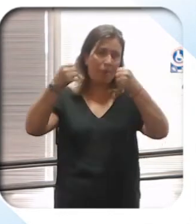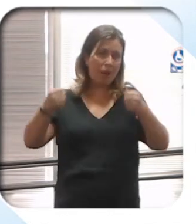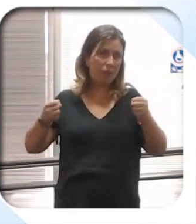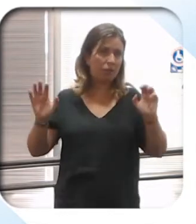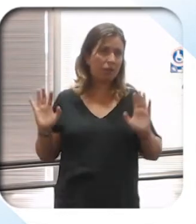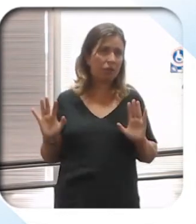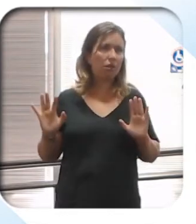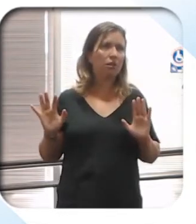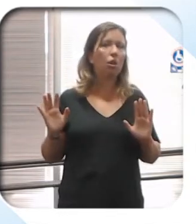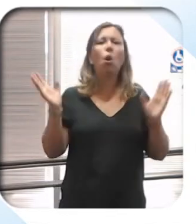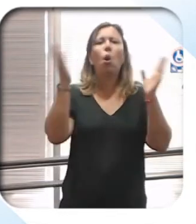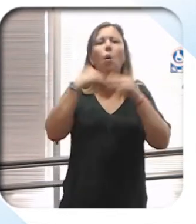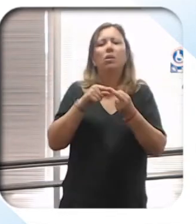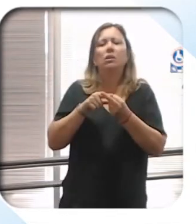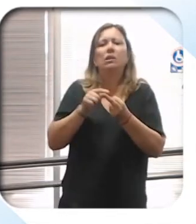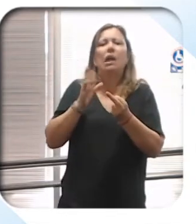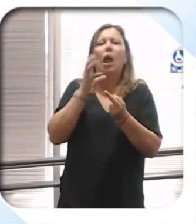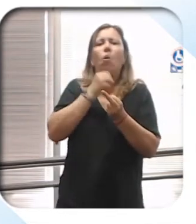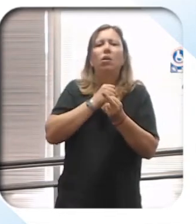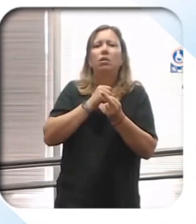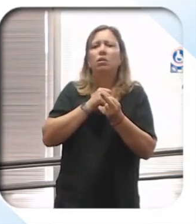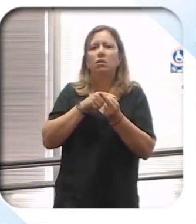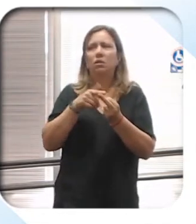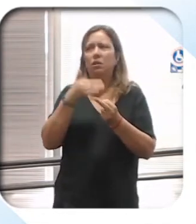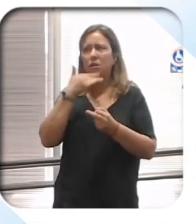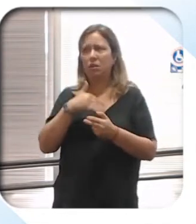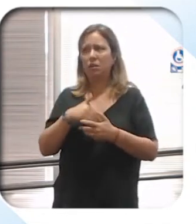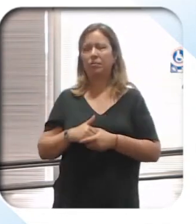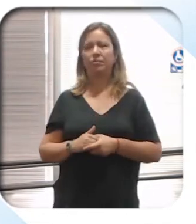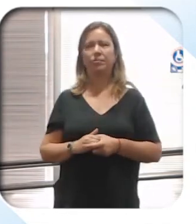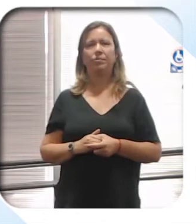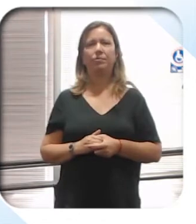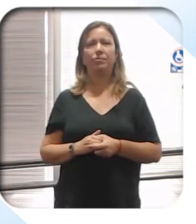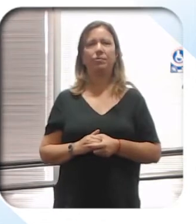No puede mantener la erección el tiempo suficiente. Viviana, ¿vos entendés?